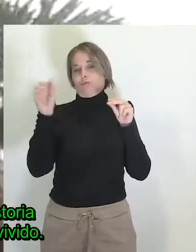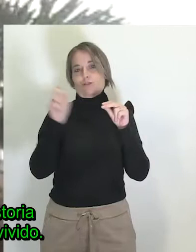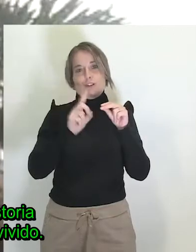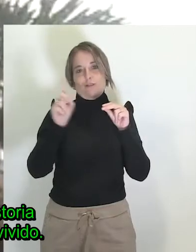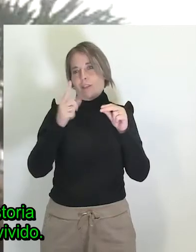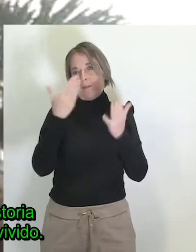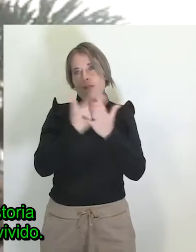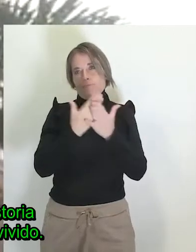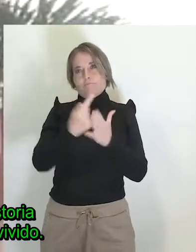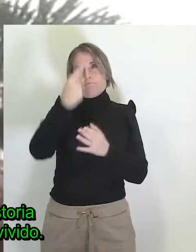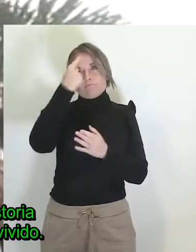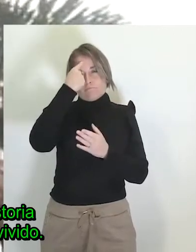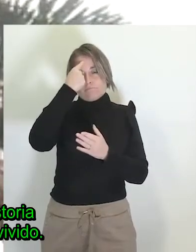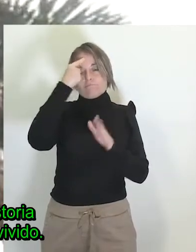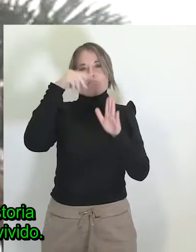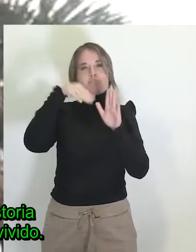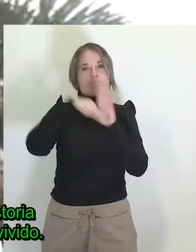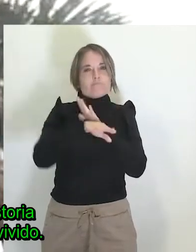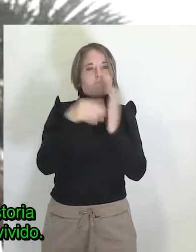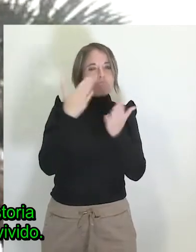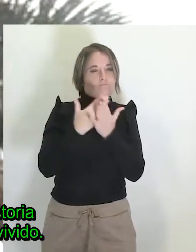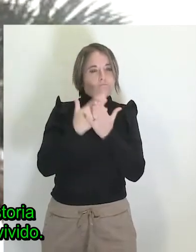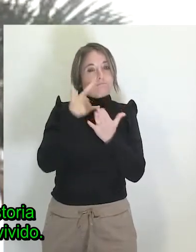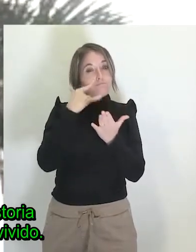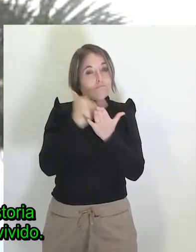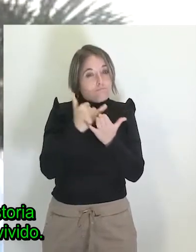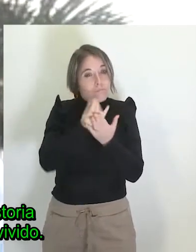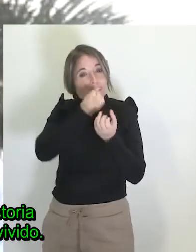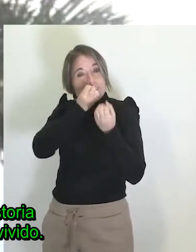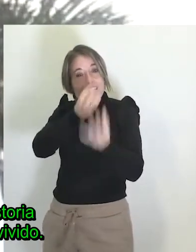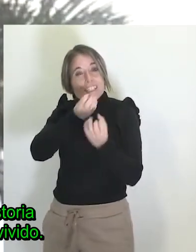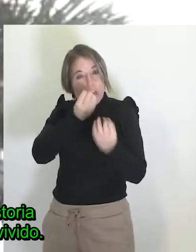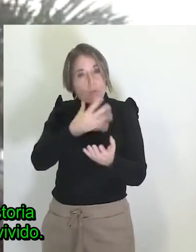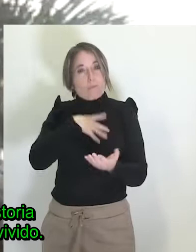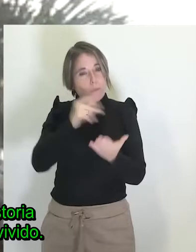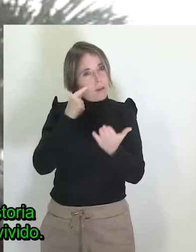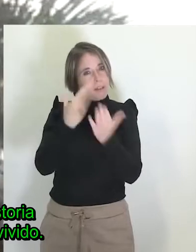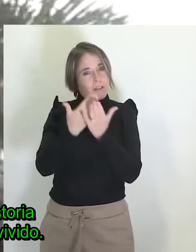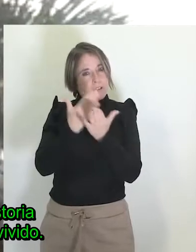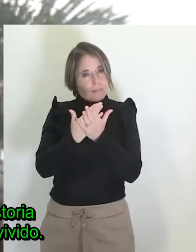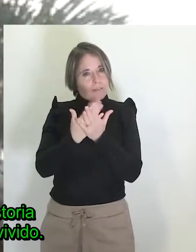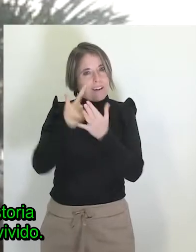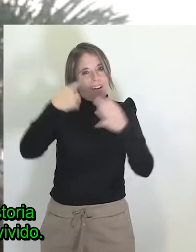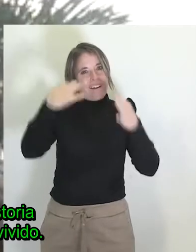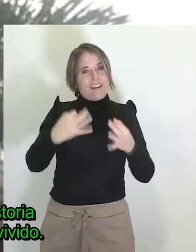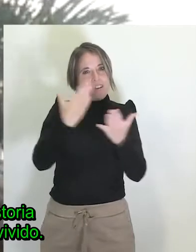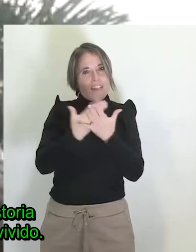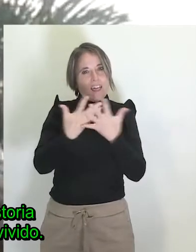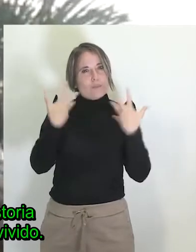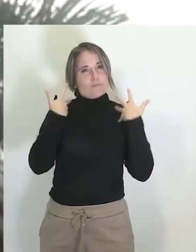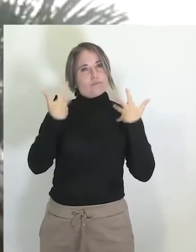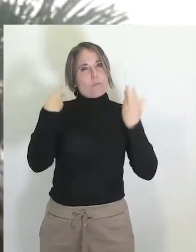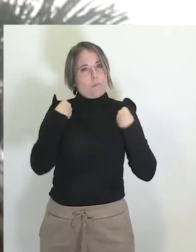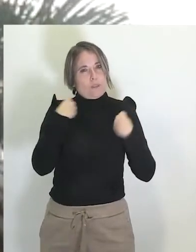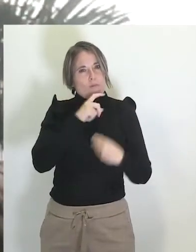sino que podamos tener, pues contada la historia de la forma en la que la hemos